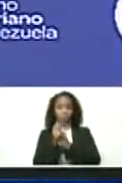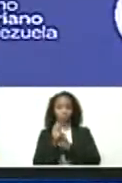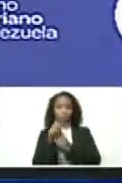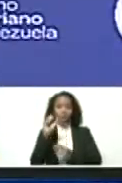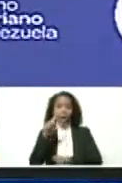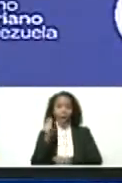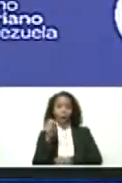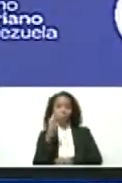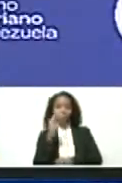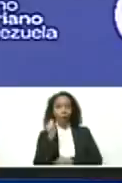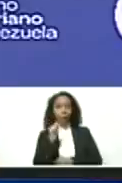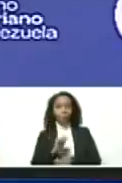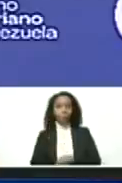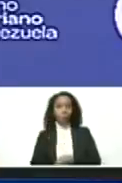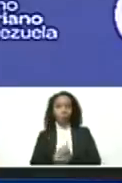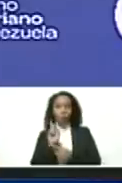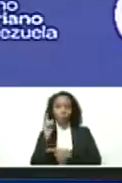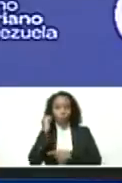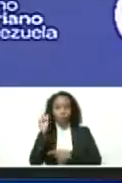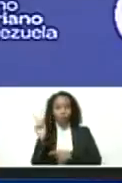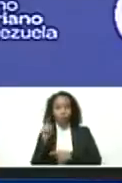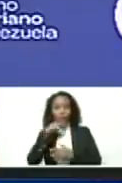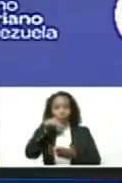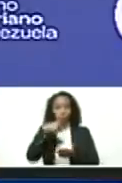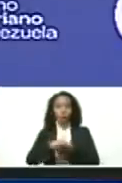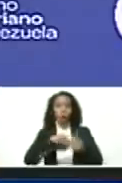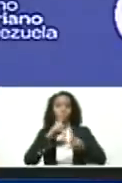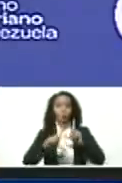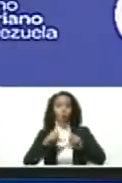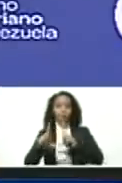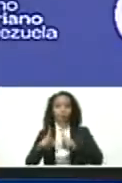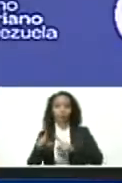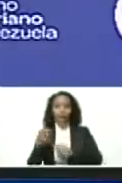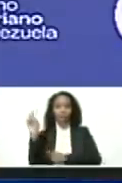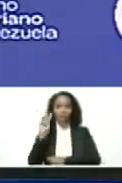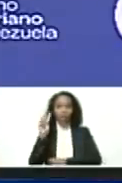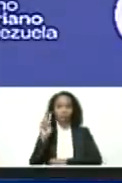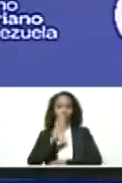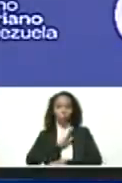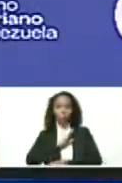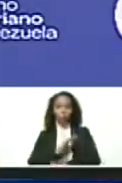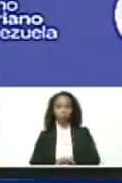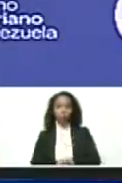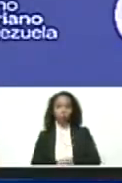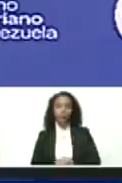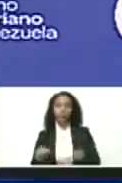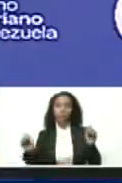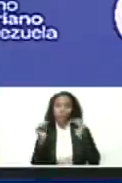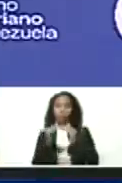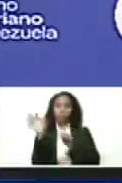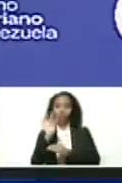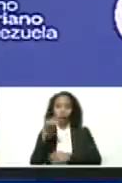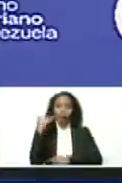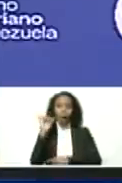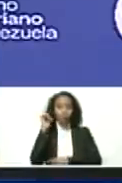Laura. Laura Urbina, llamado Logística de Venezuela. Igualmente tenemos